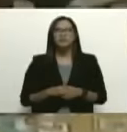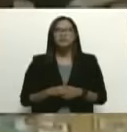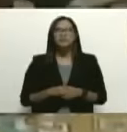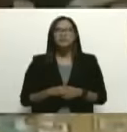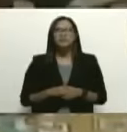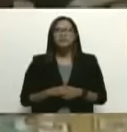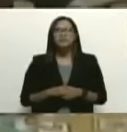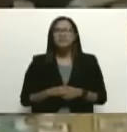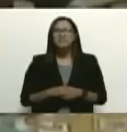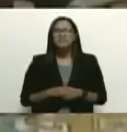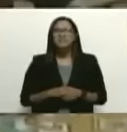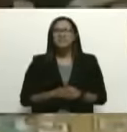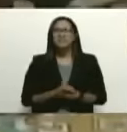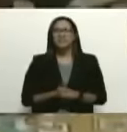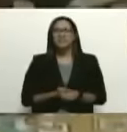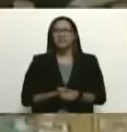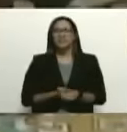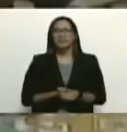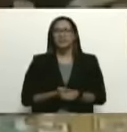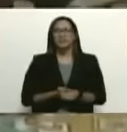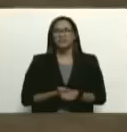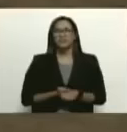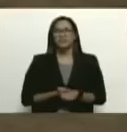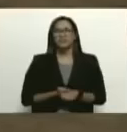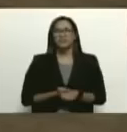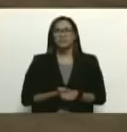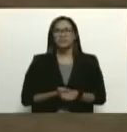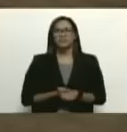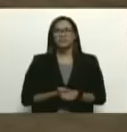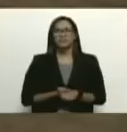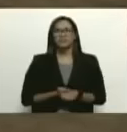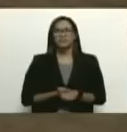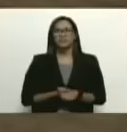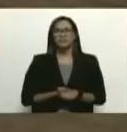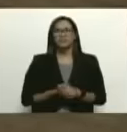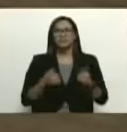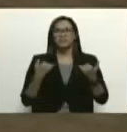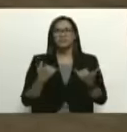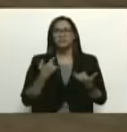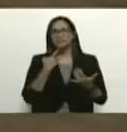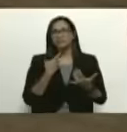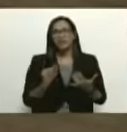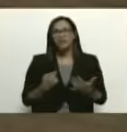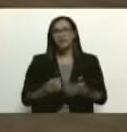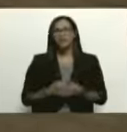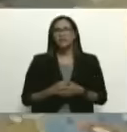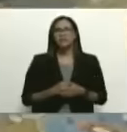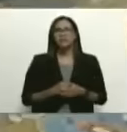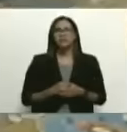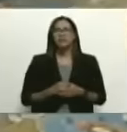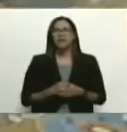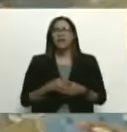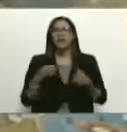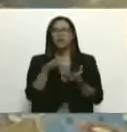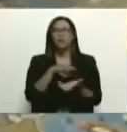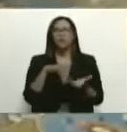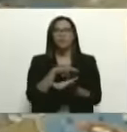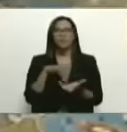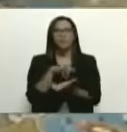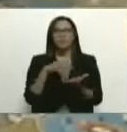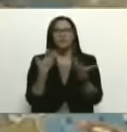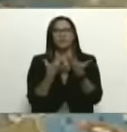Entonces, ¿qué fue lo que pasó hoy? Nosotros, ya lo dijiste claramente, muy bien dicho, hay un conflicto